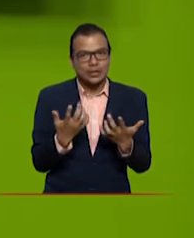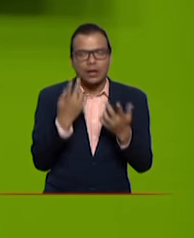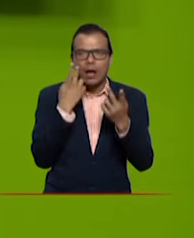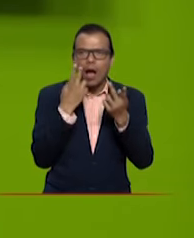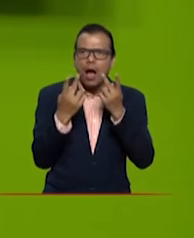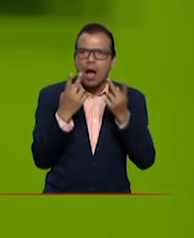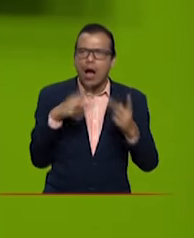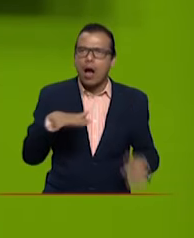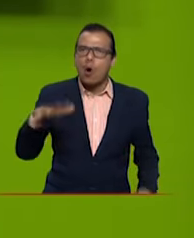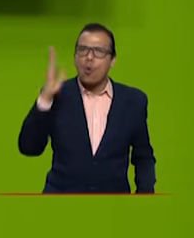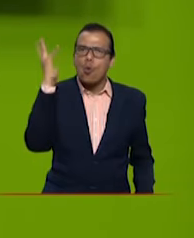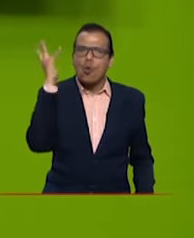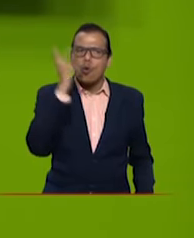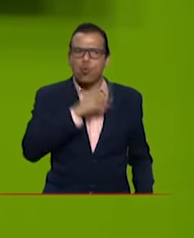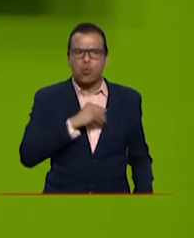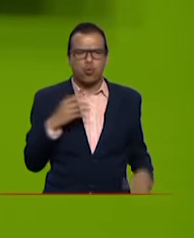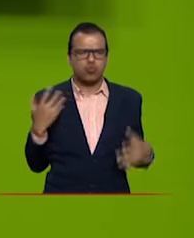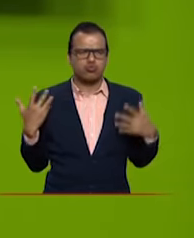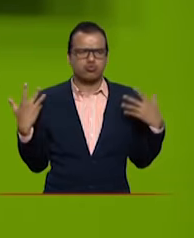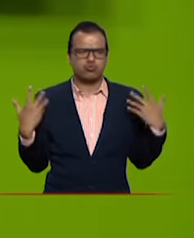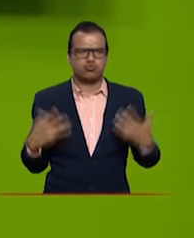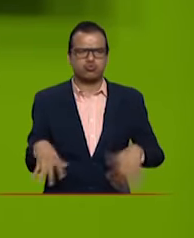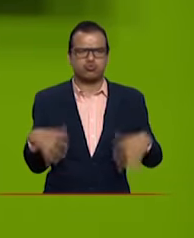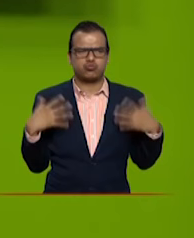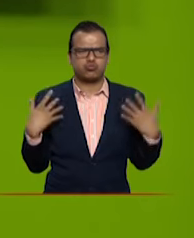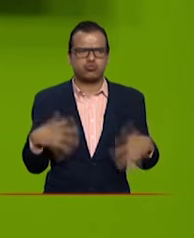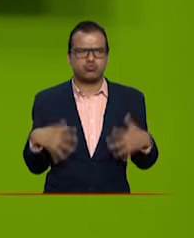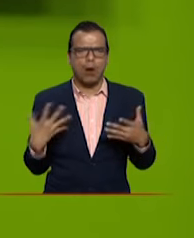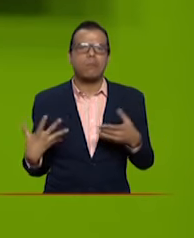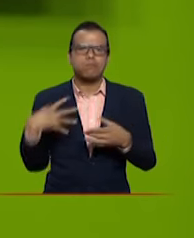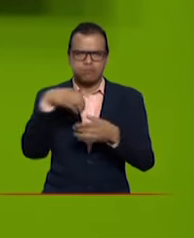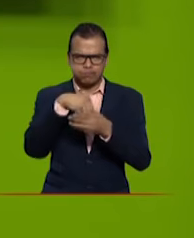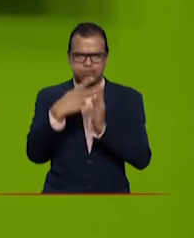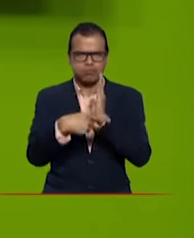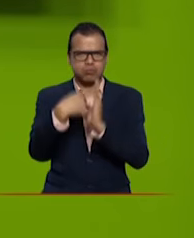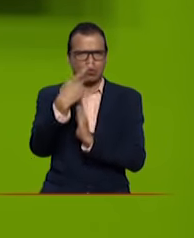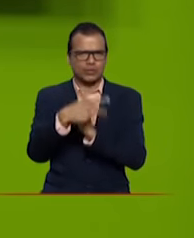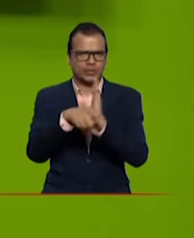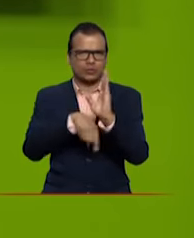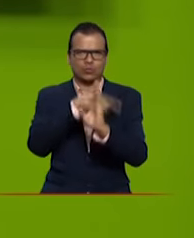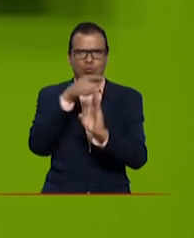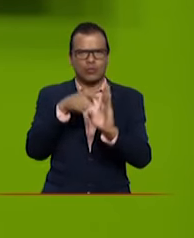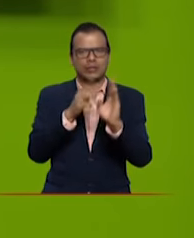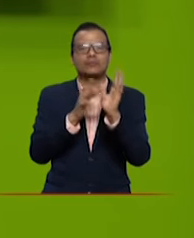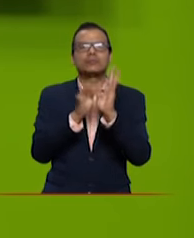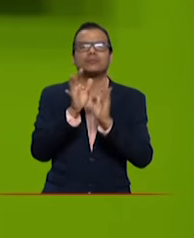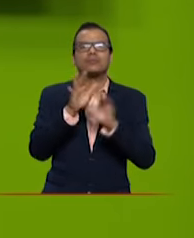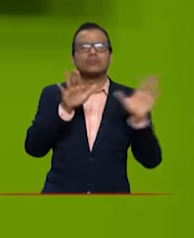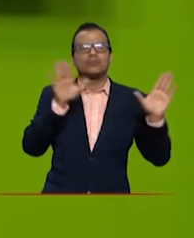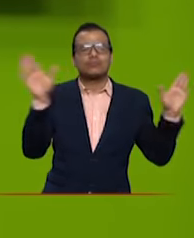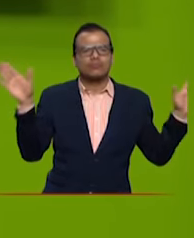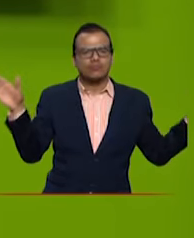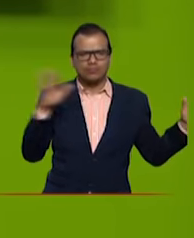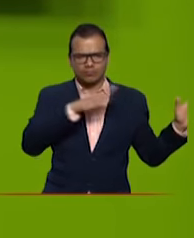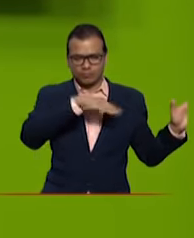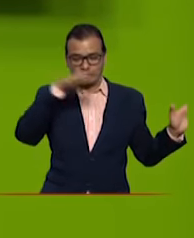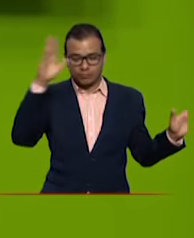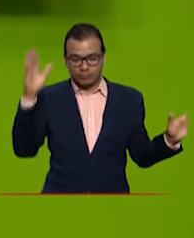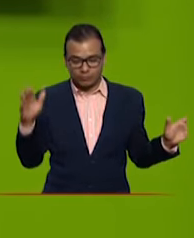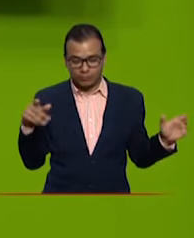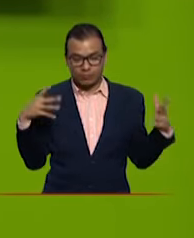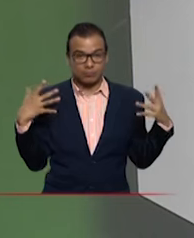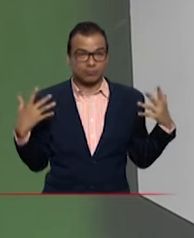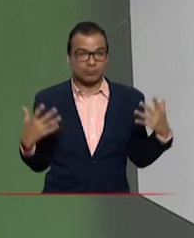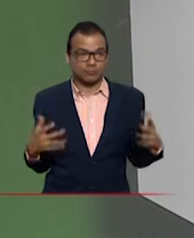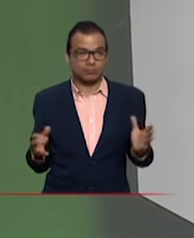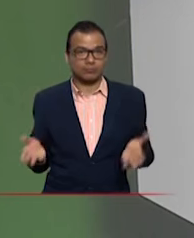del complemento de lo que va a ser toda la obra de Cristo Rey. Pero sobre todo el mensaje es que va a ser un espacio recuperado